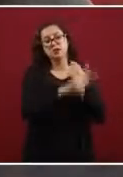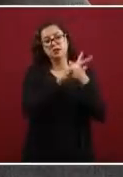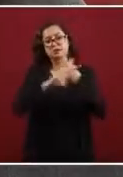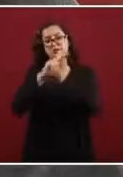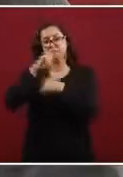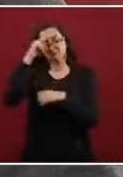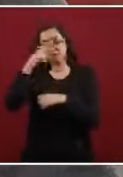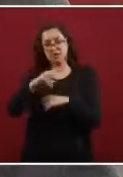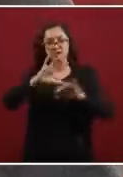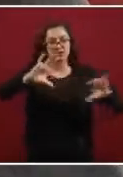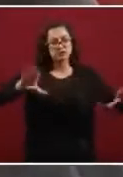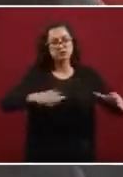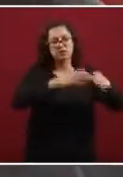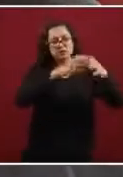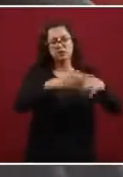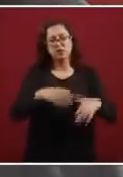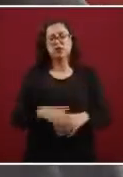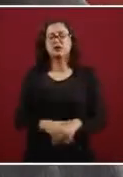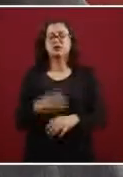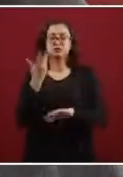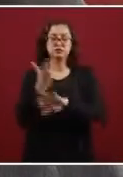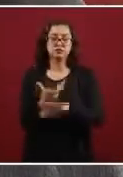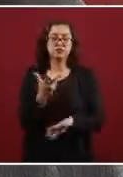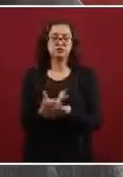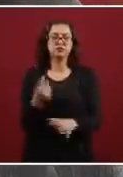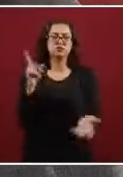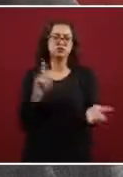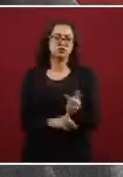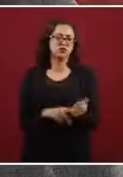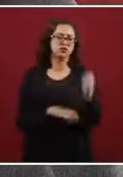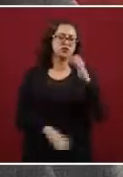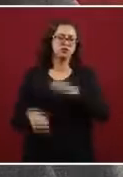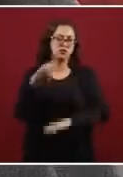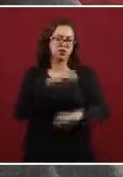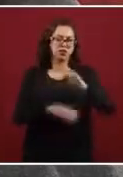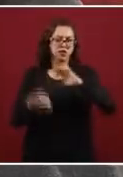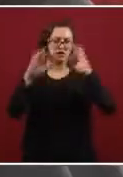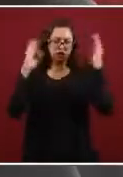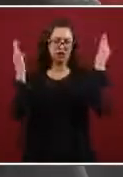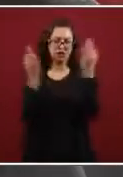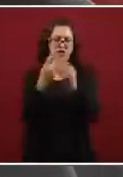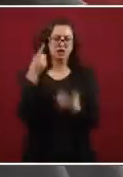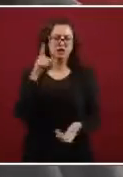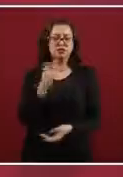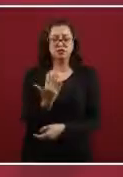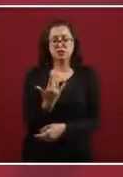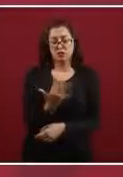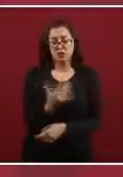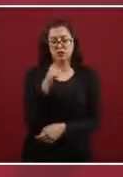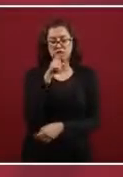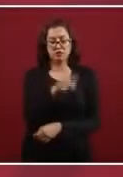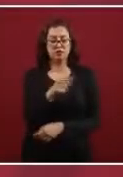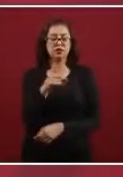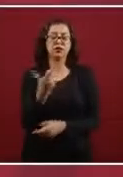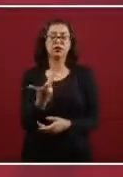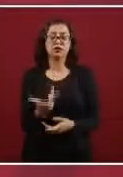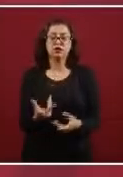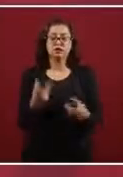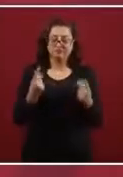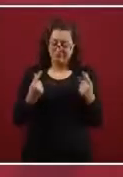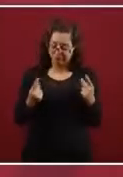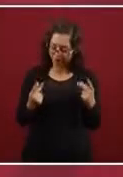Nuestros 50 consulados en Estados Unidos, una fuerte operación montada por el sector privado, nuestra muy